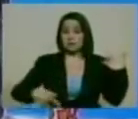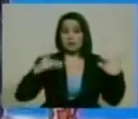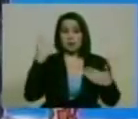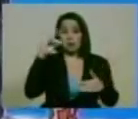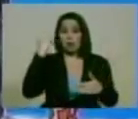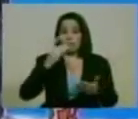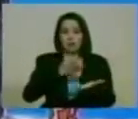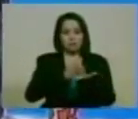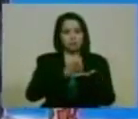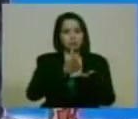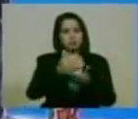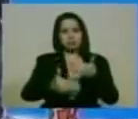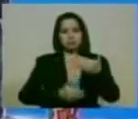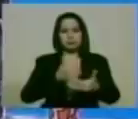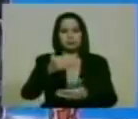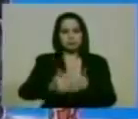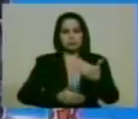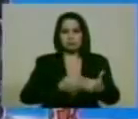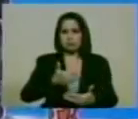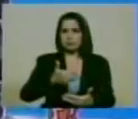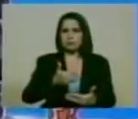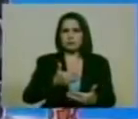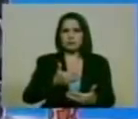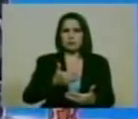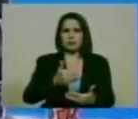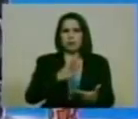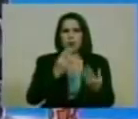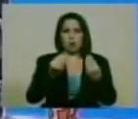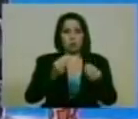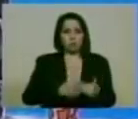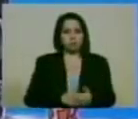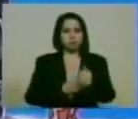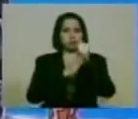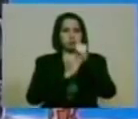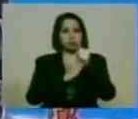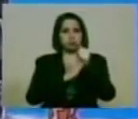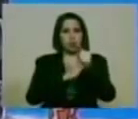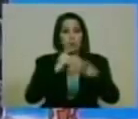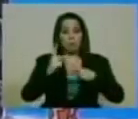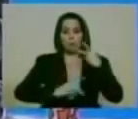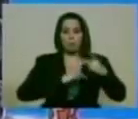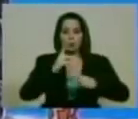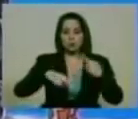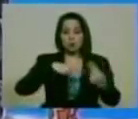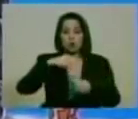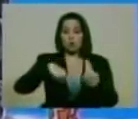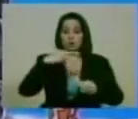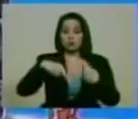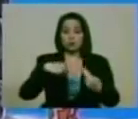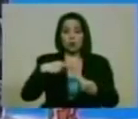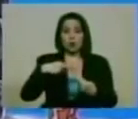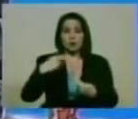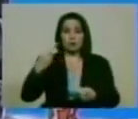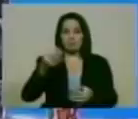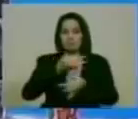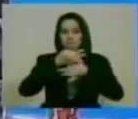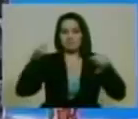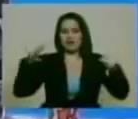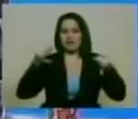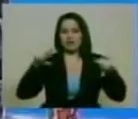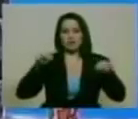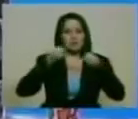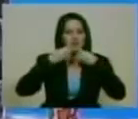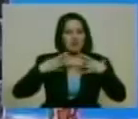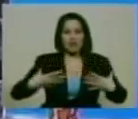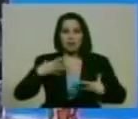avanzando como presidente, cabezando uno de los procesos revolucionarios más impecables y hermosos que se